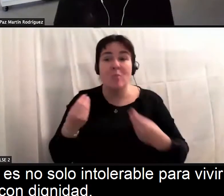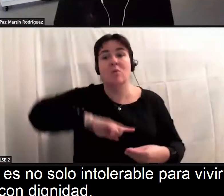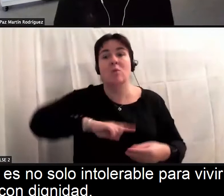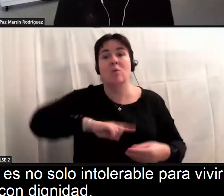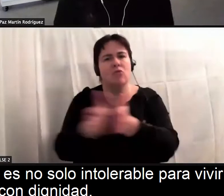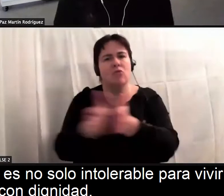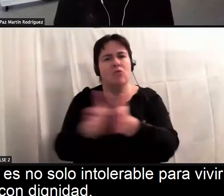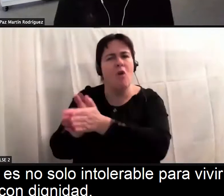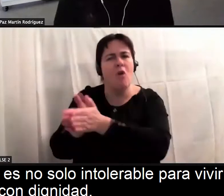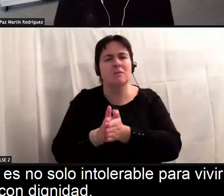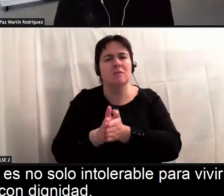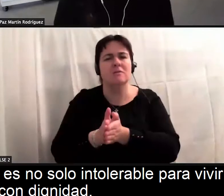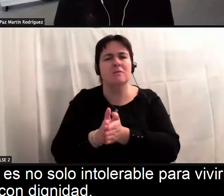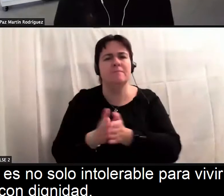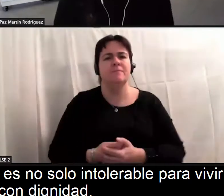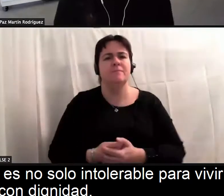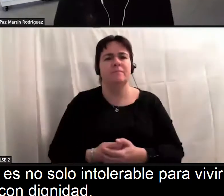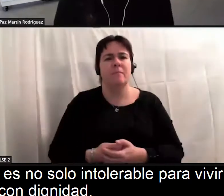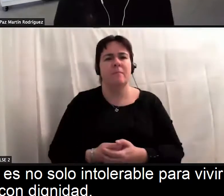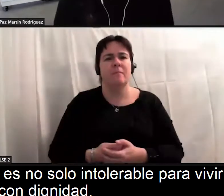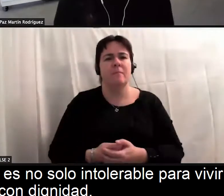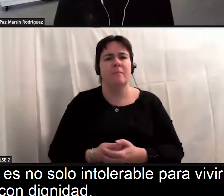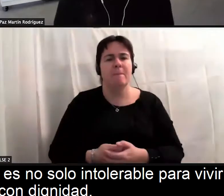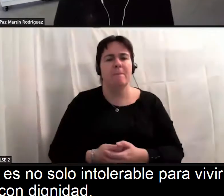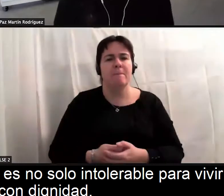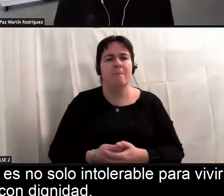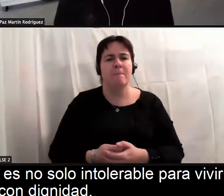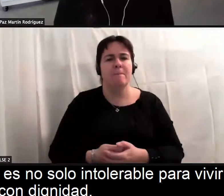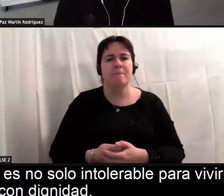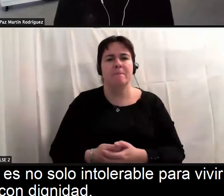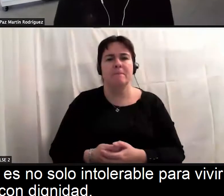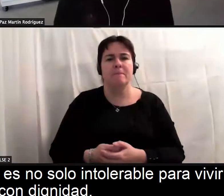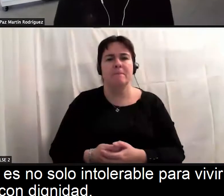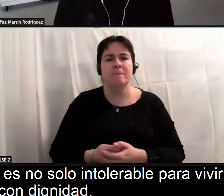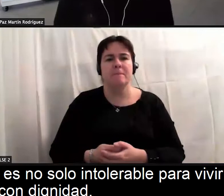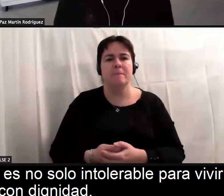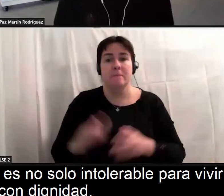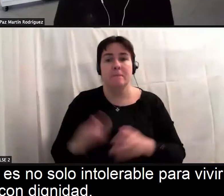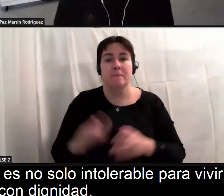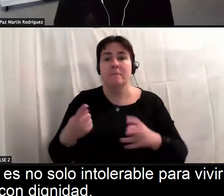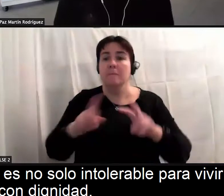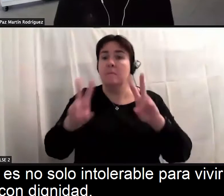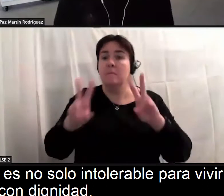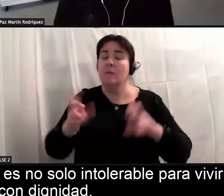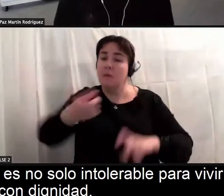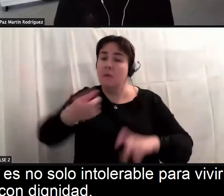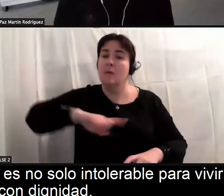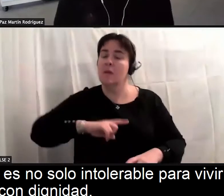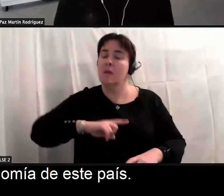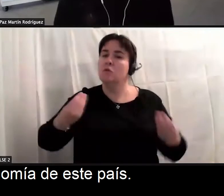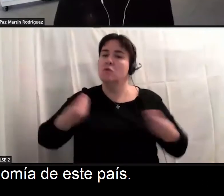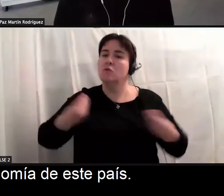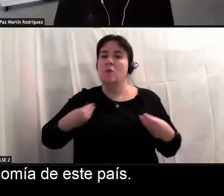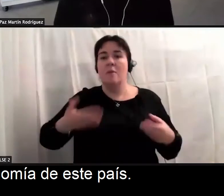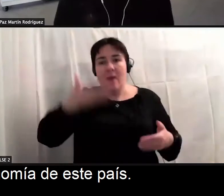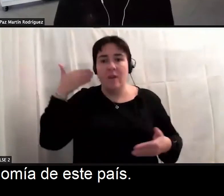ya no solo intolerable para vivir nuestras vidas con dignidad, pero también para